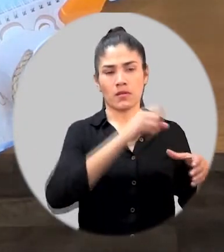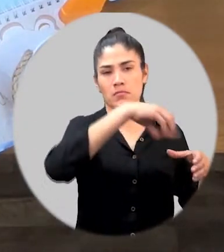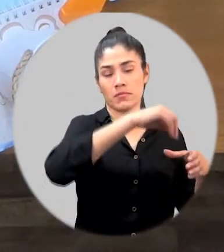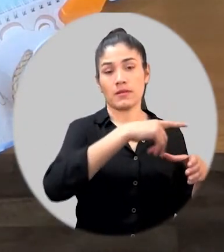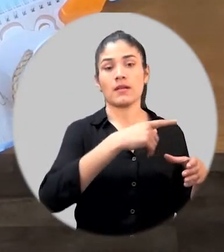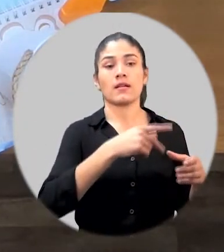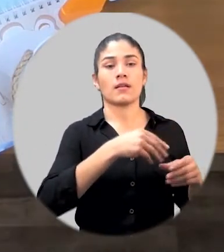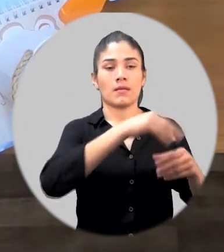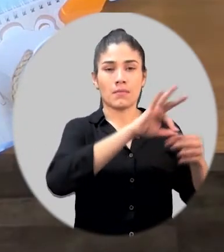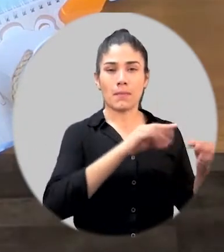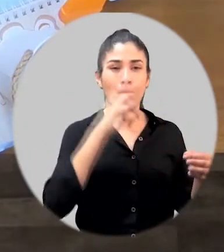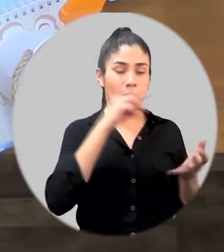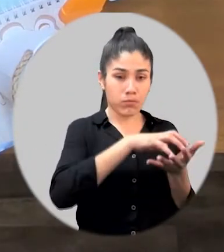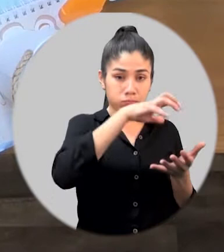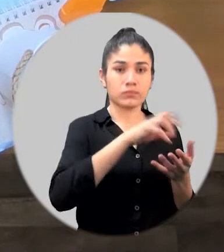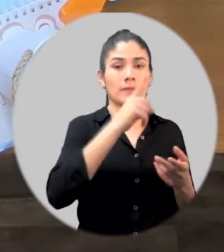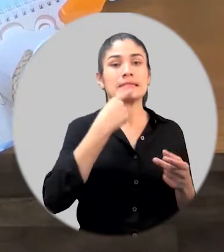sal.